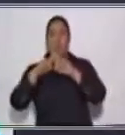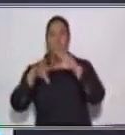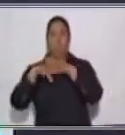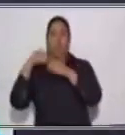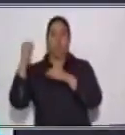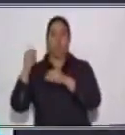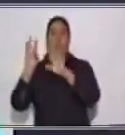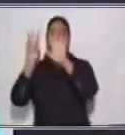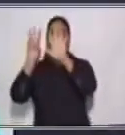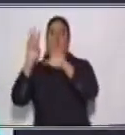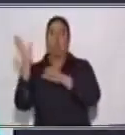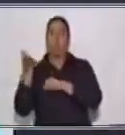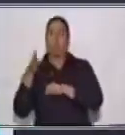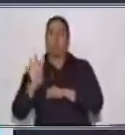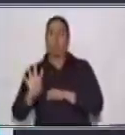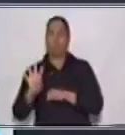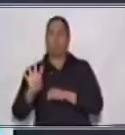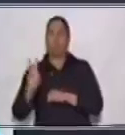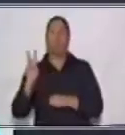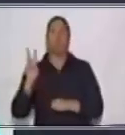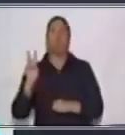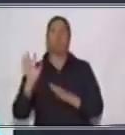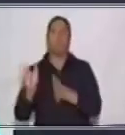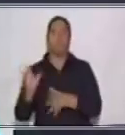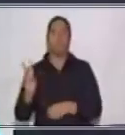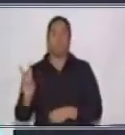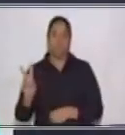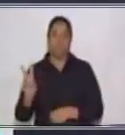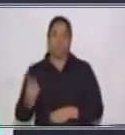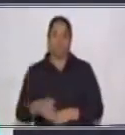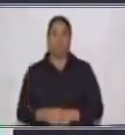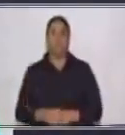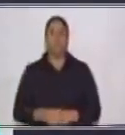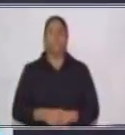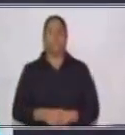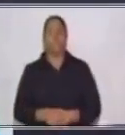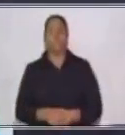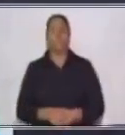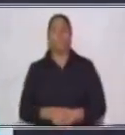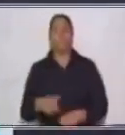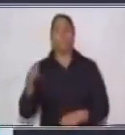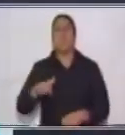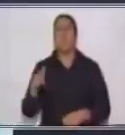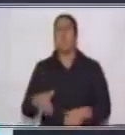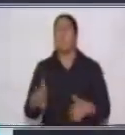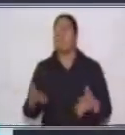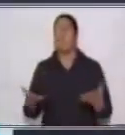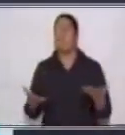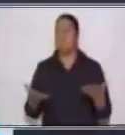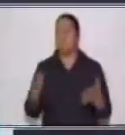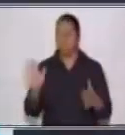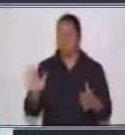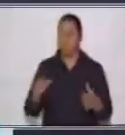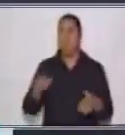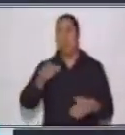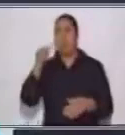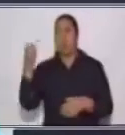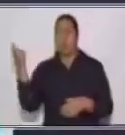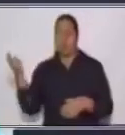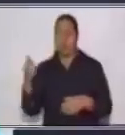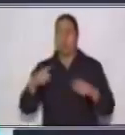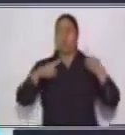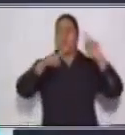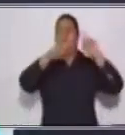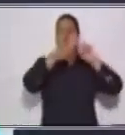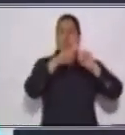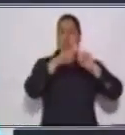4, 2. Ahora, tenemos que x es igual